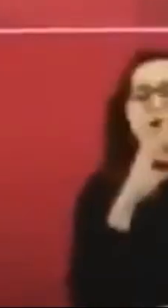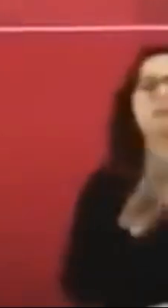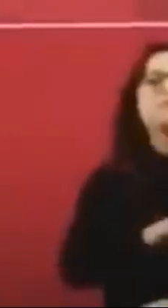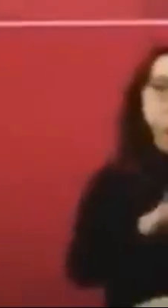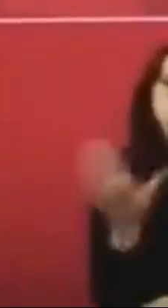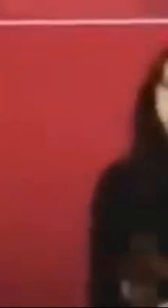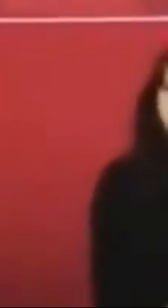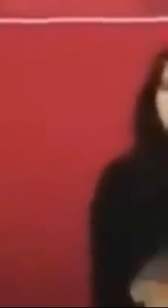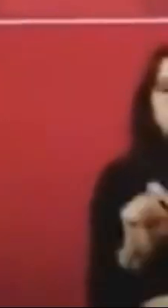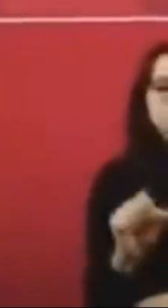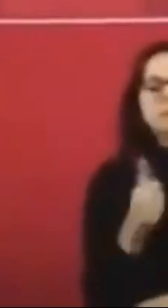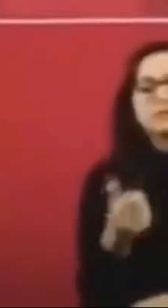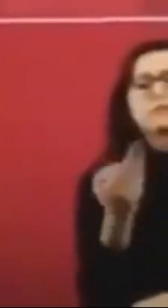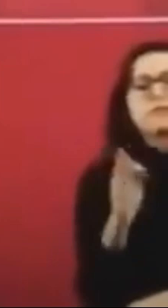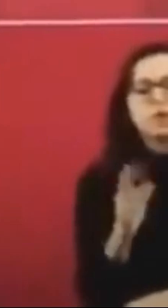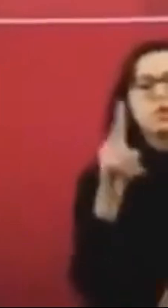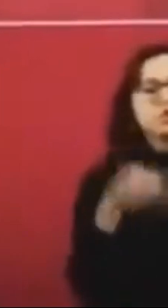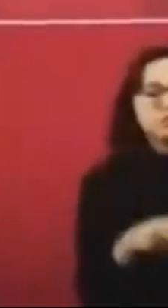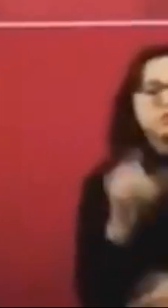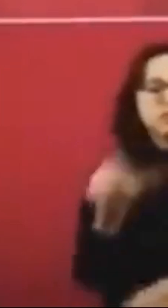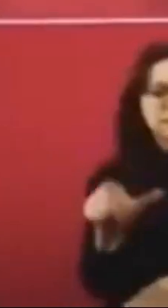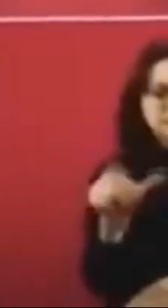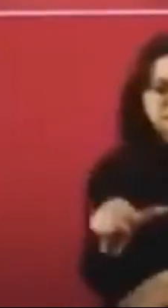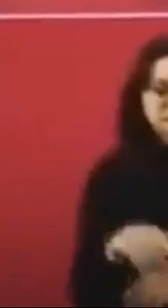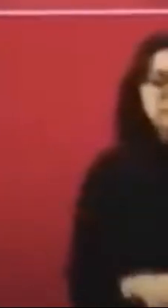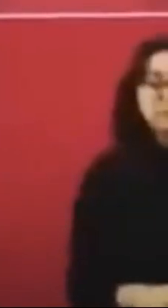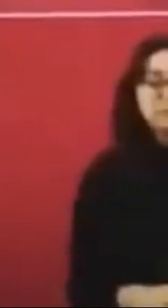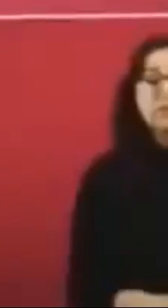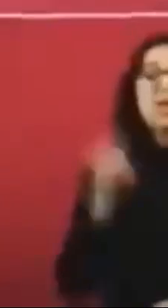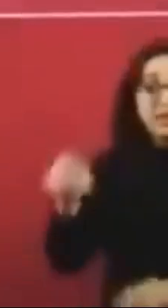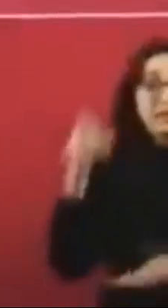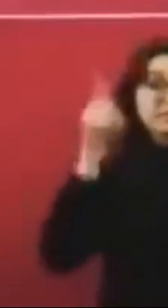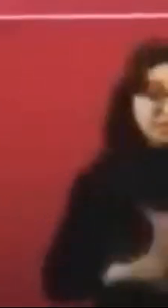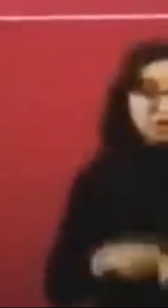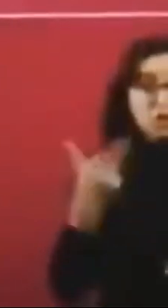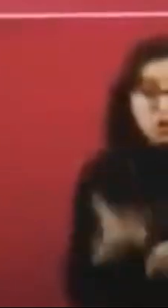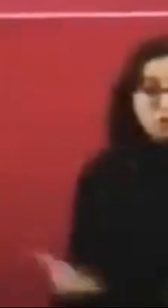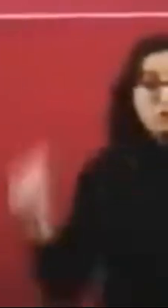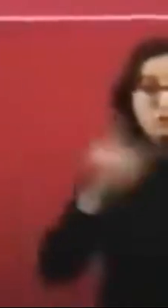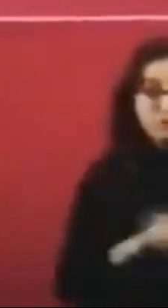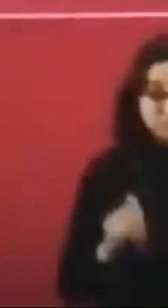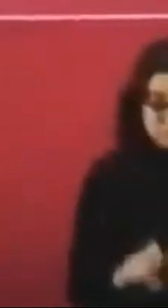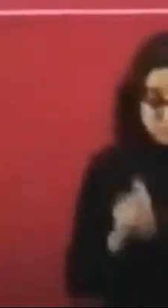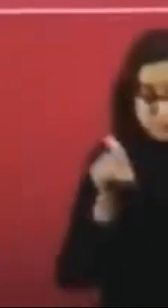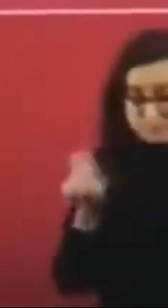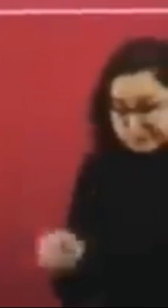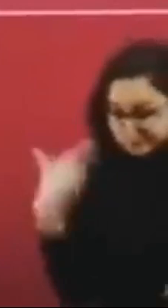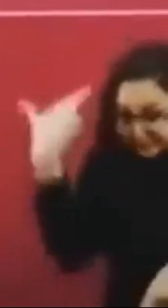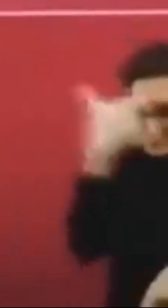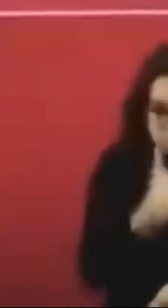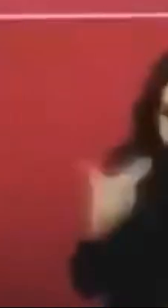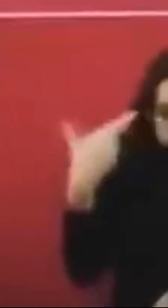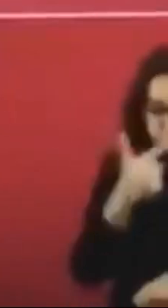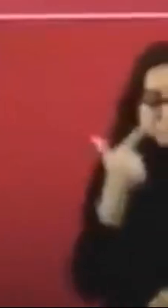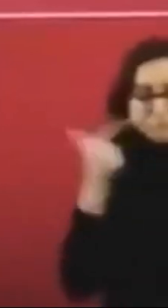de febrero de 2017. De acuerdo al personal ginecológico de este hospital, se reportó que en